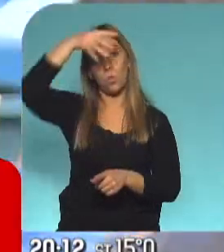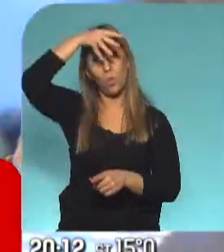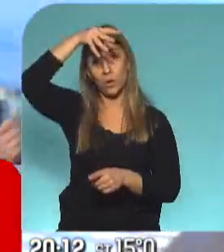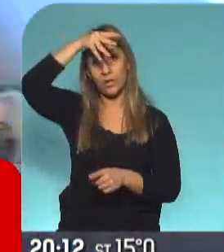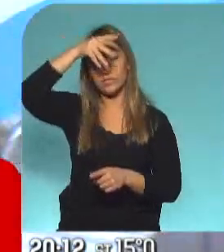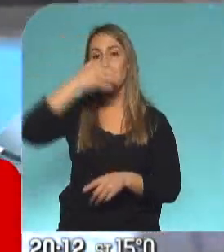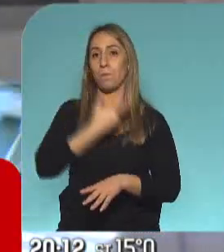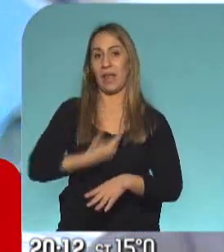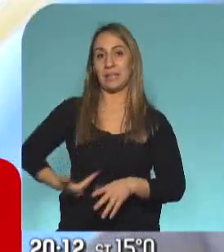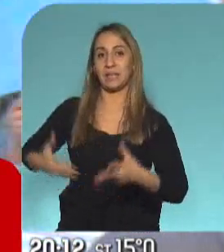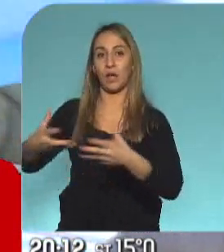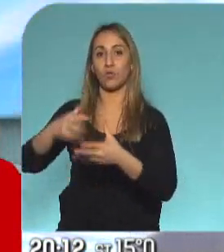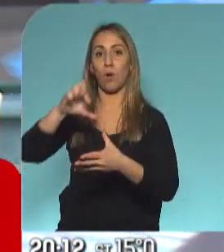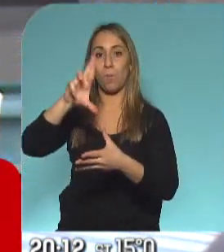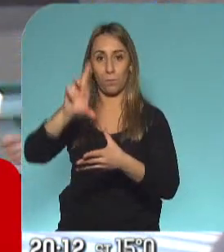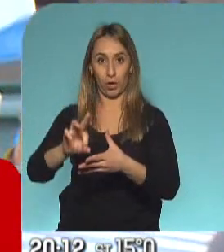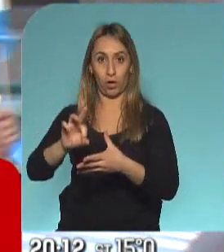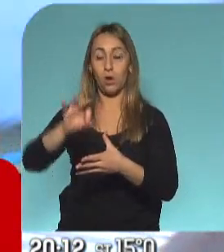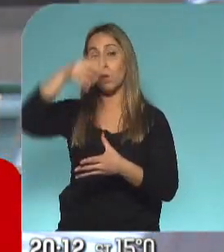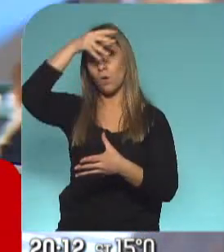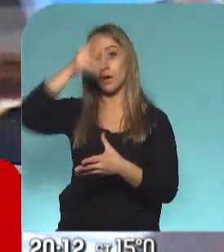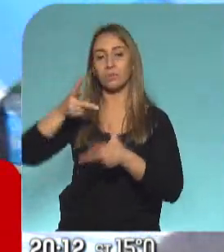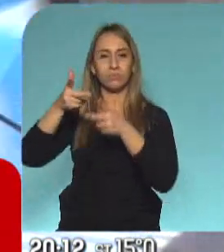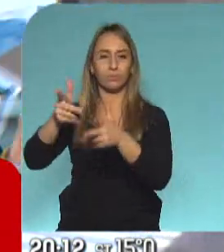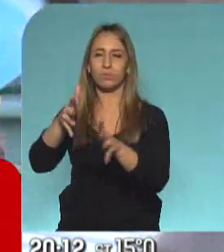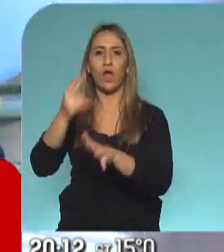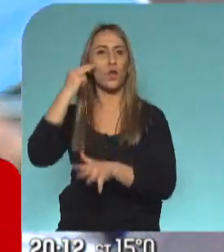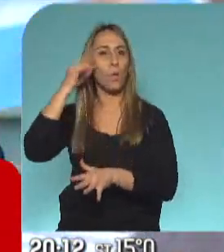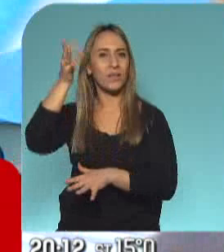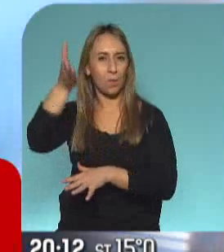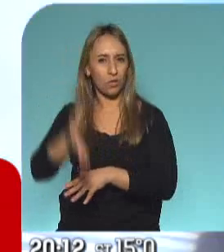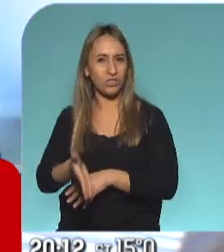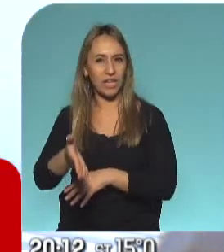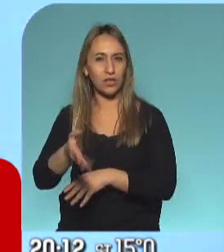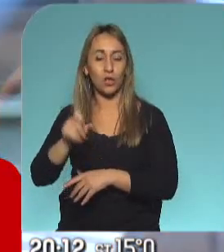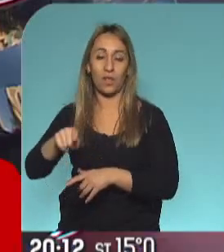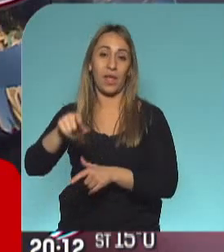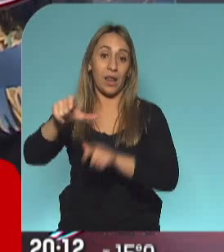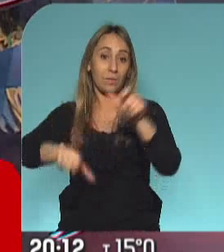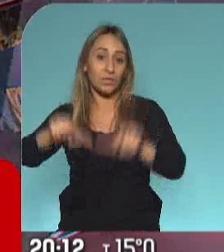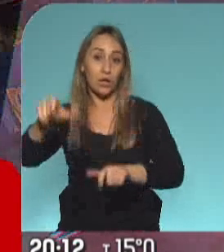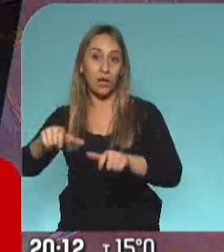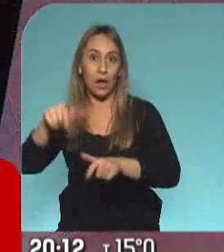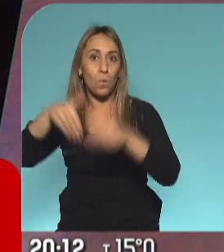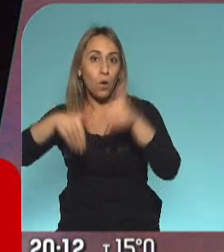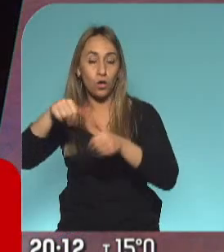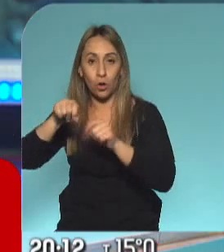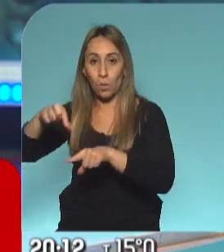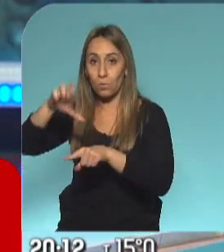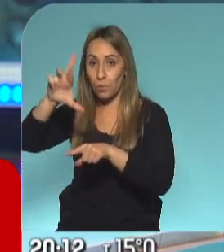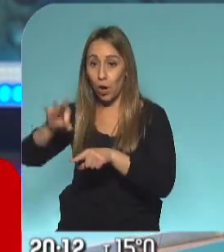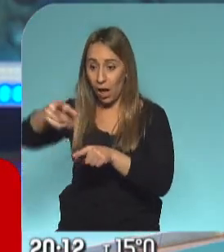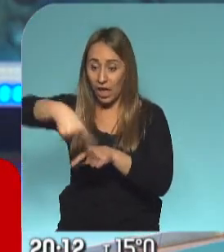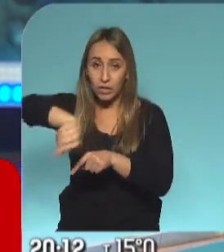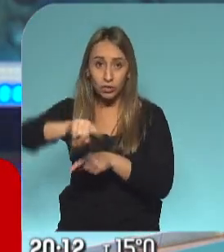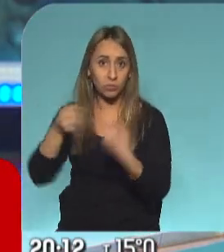la presidenta del PRO, que el 90%, según ella, ¿no? El 90% de los votantes del PRO están de acuerdo